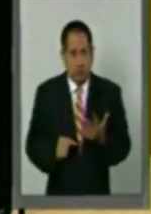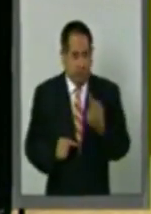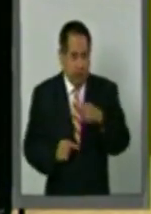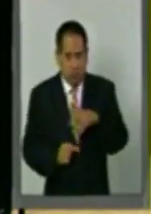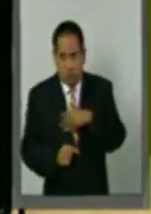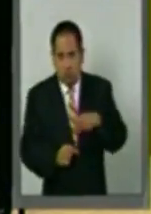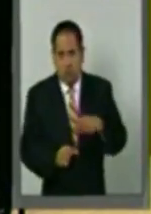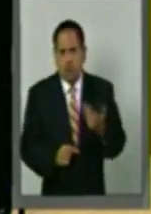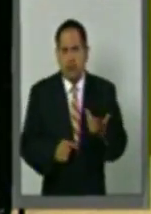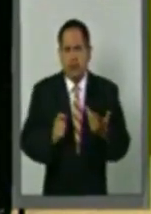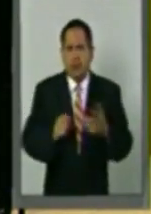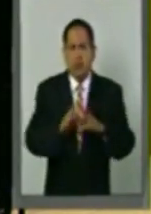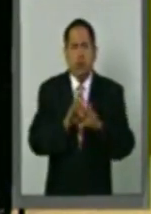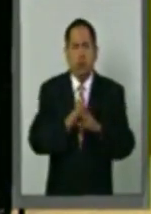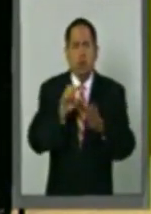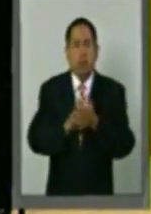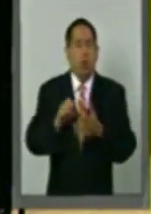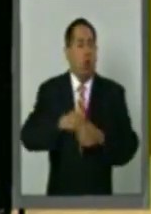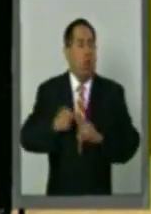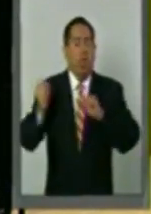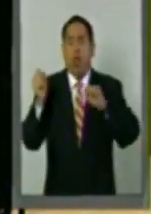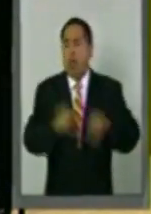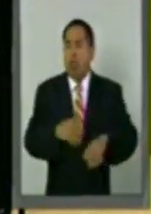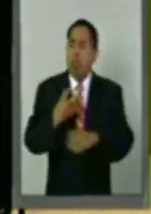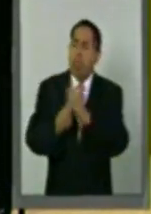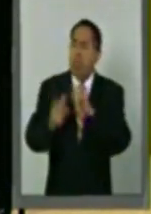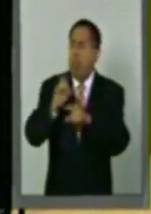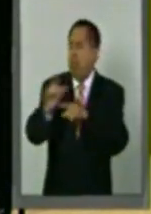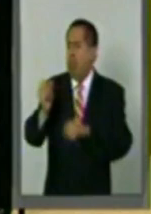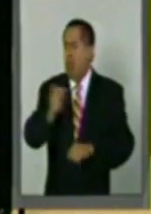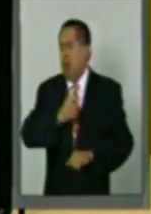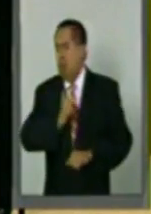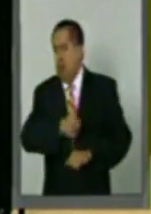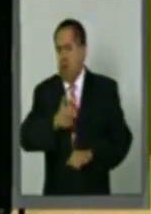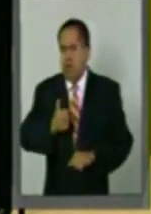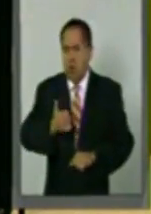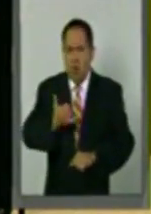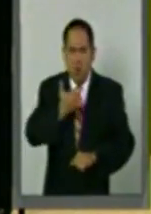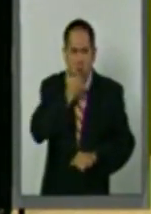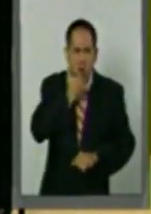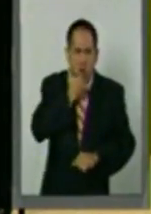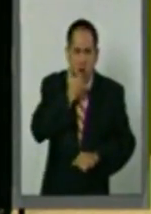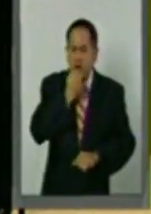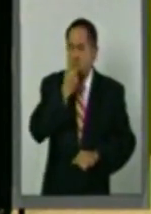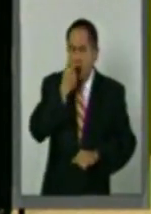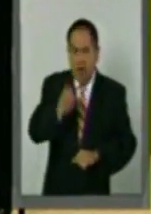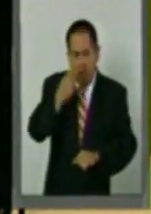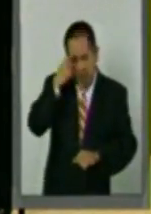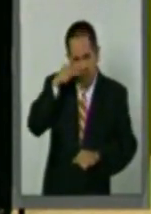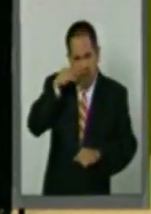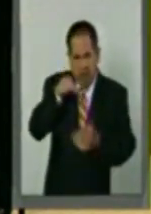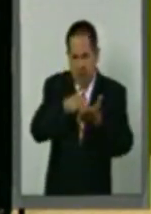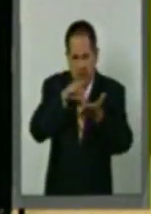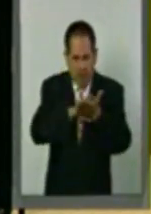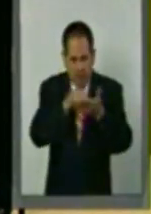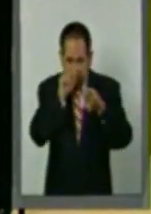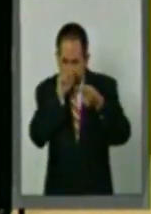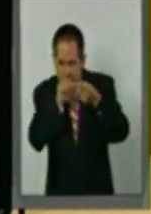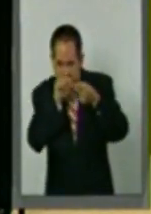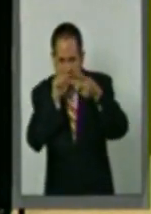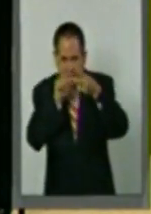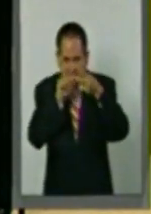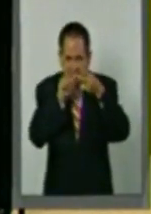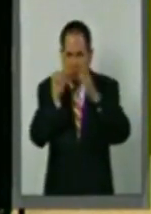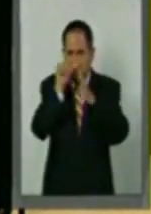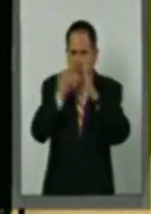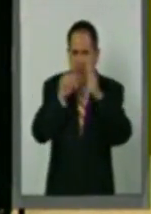hijos, es decir, que los haya dejado en abandono e indefensión, es elemental para acreditar dos de las causales previstas